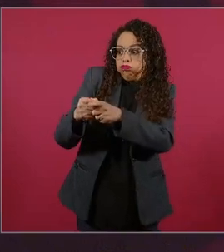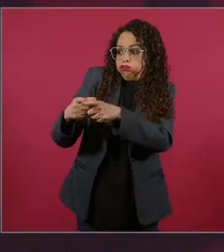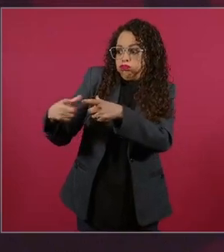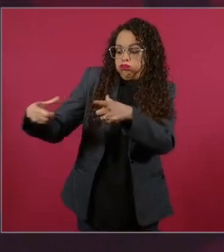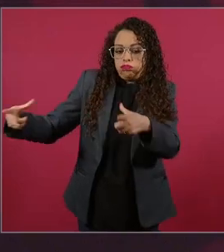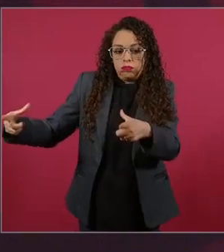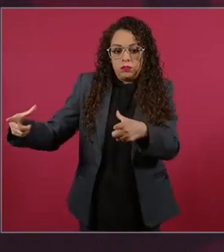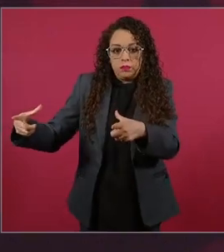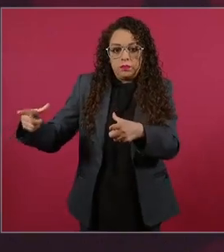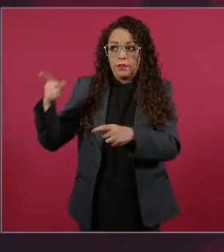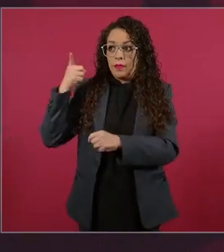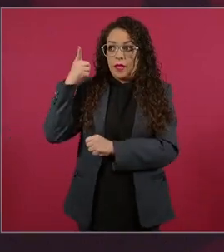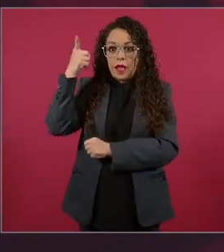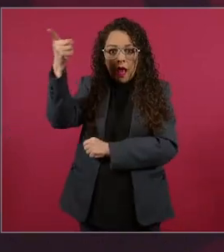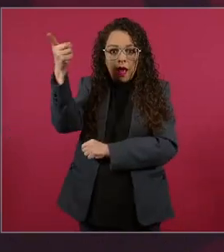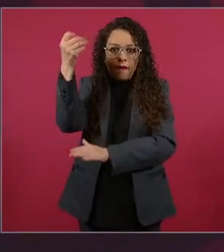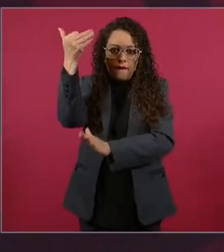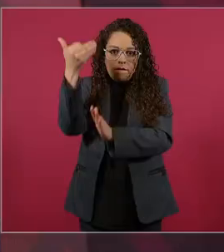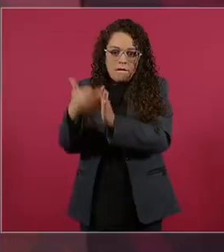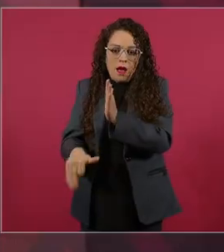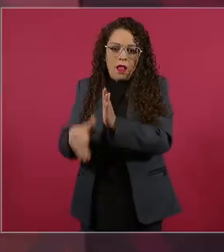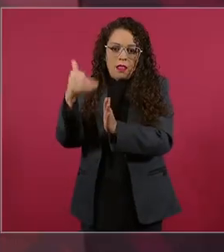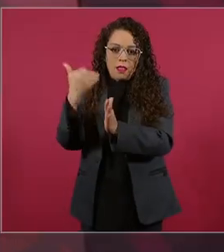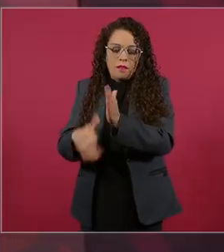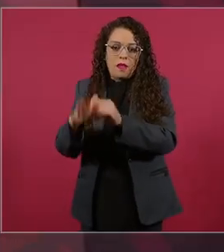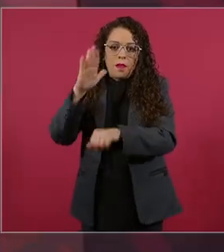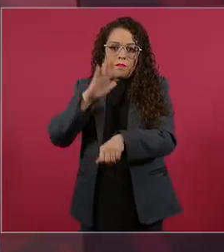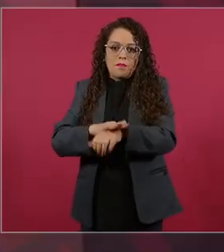y sigue faltando infraestructura.